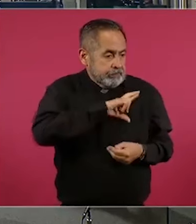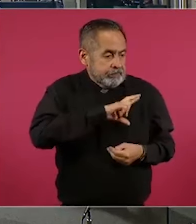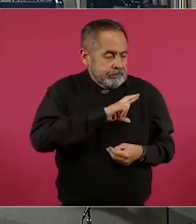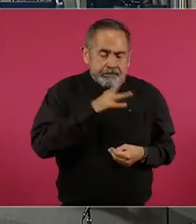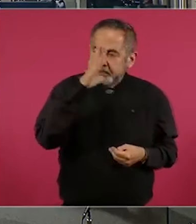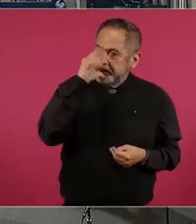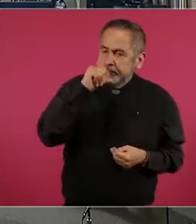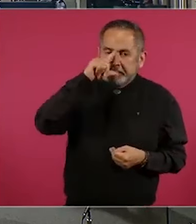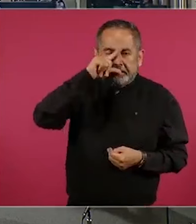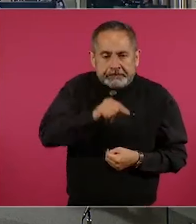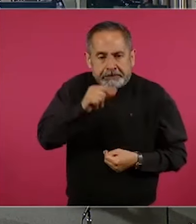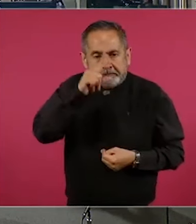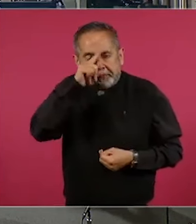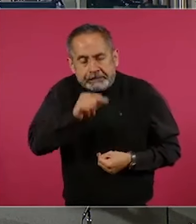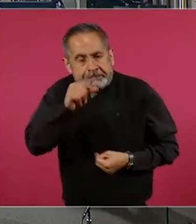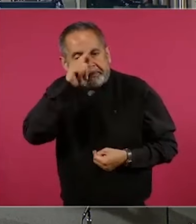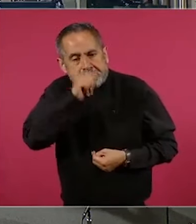Ya no vamos a poder